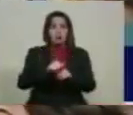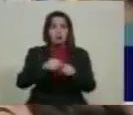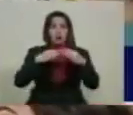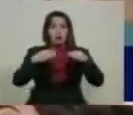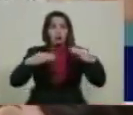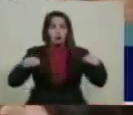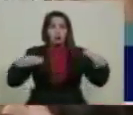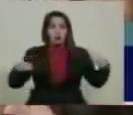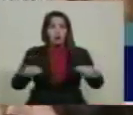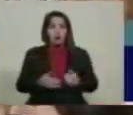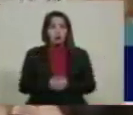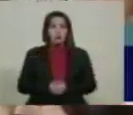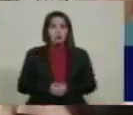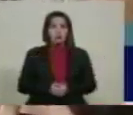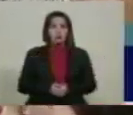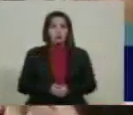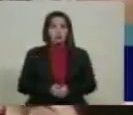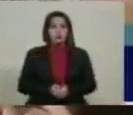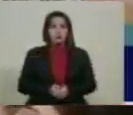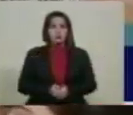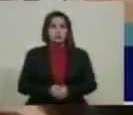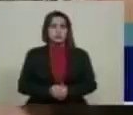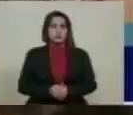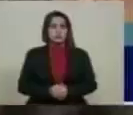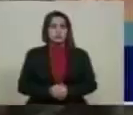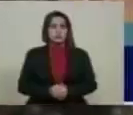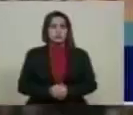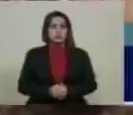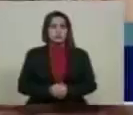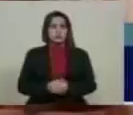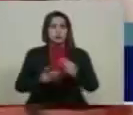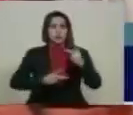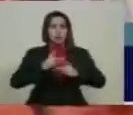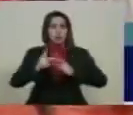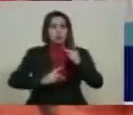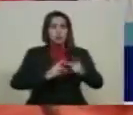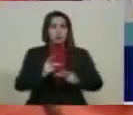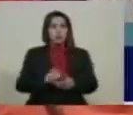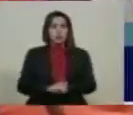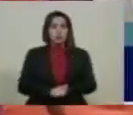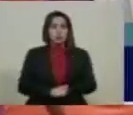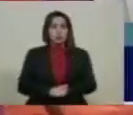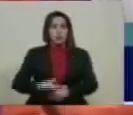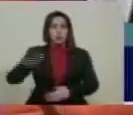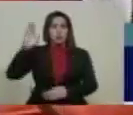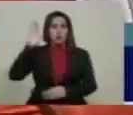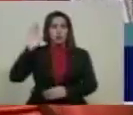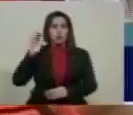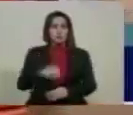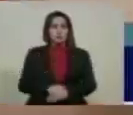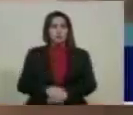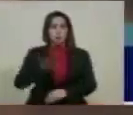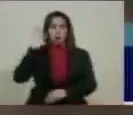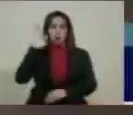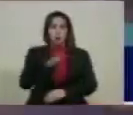unión cívico-militar. Vamos a proceder a jurar. Juran ustedes,